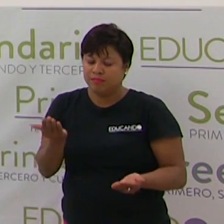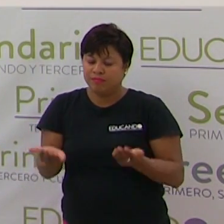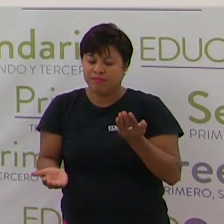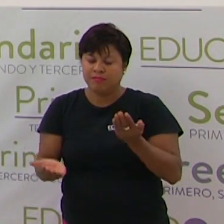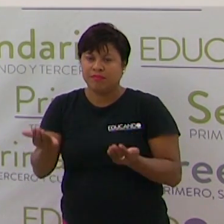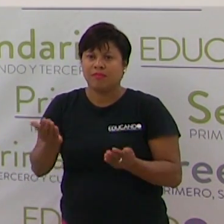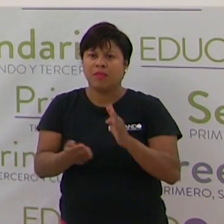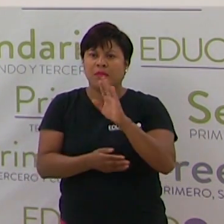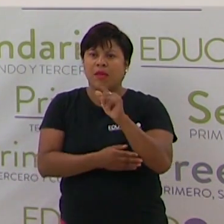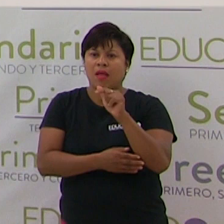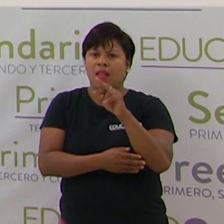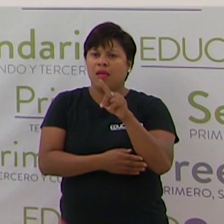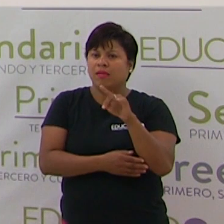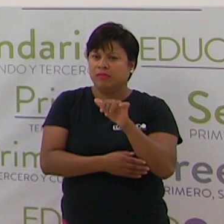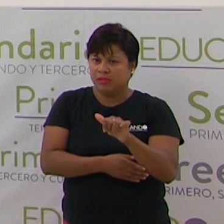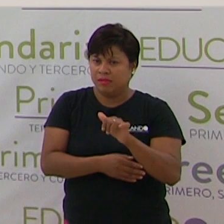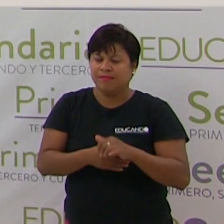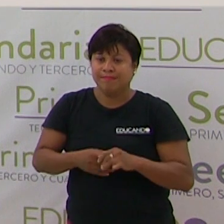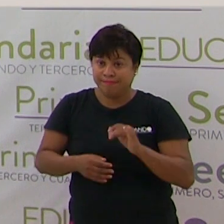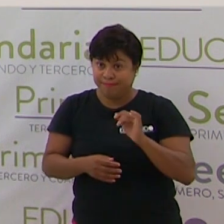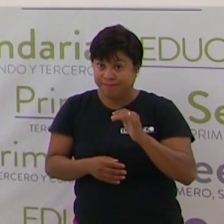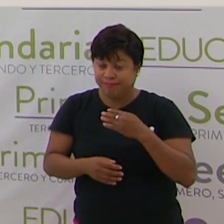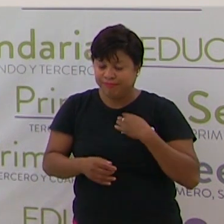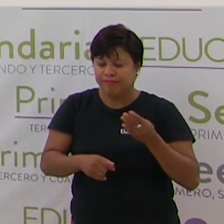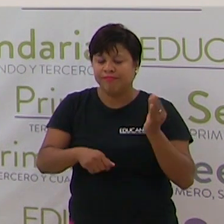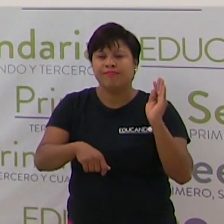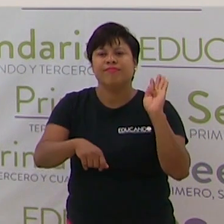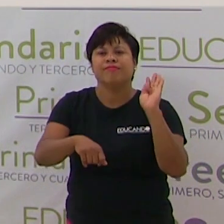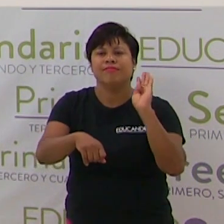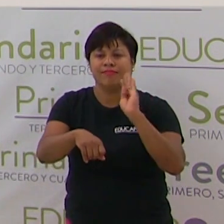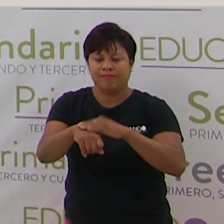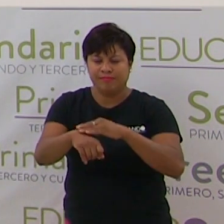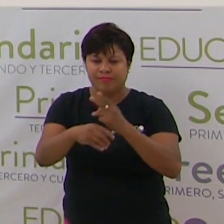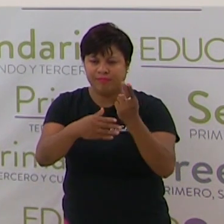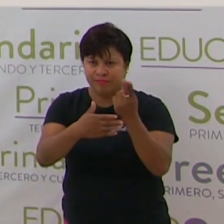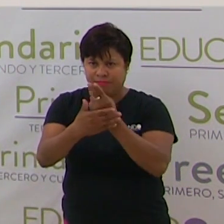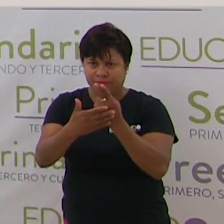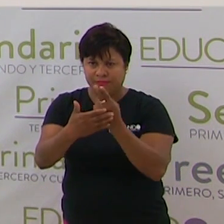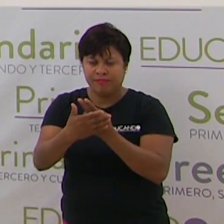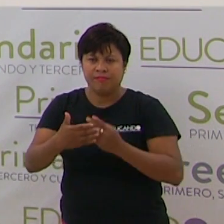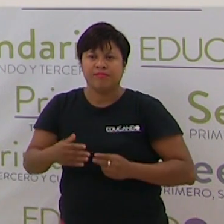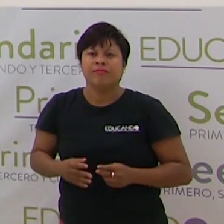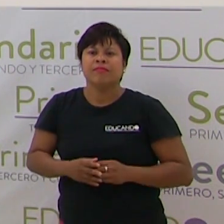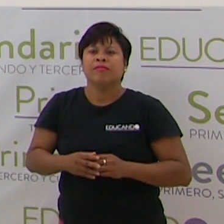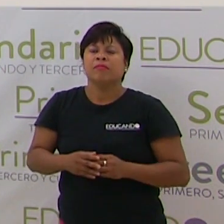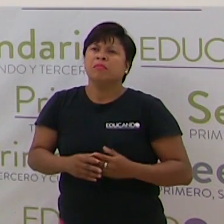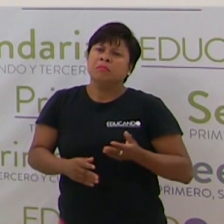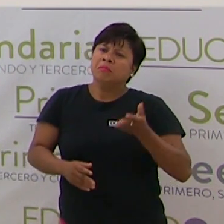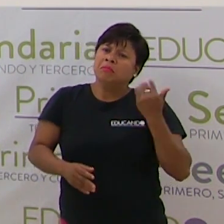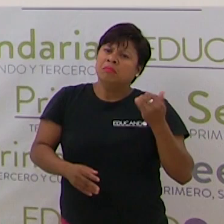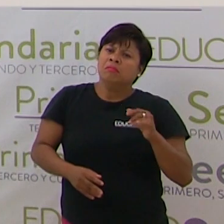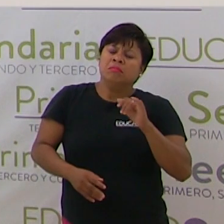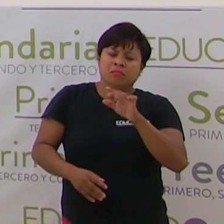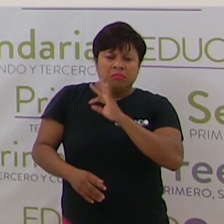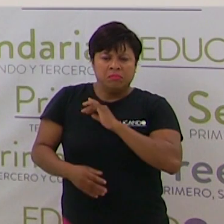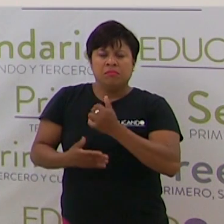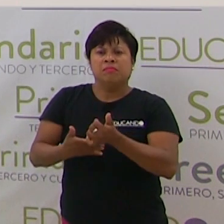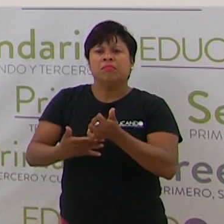balanza. ¿Sí? Yo aquí la voy a dibujar porque no sé si tú en